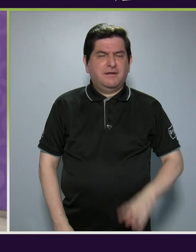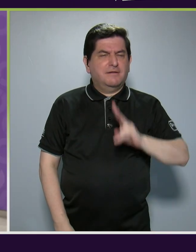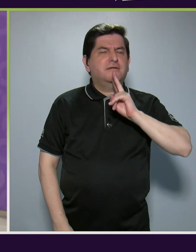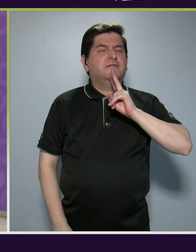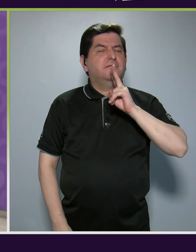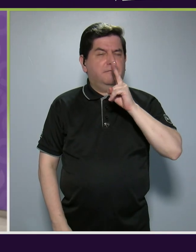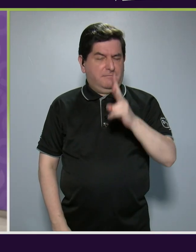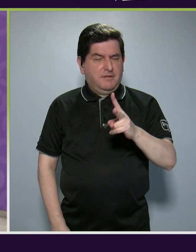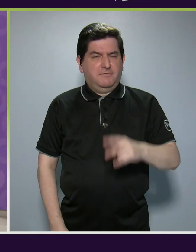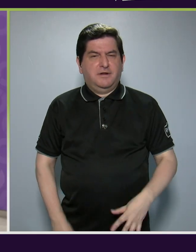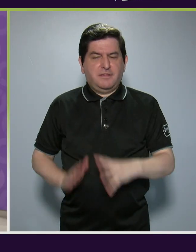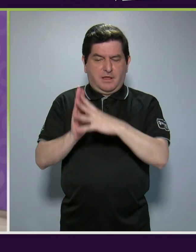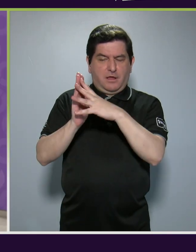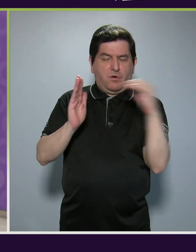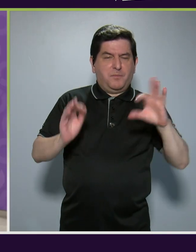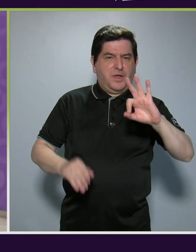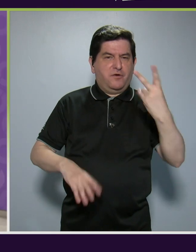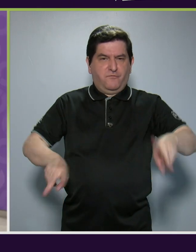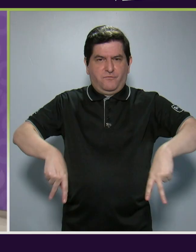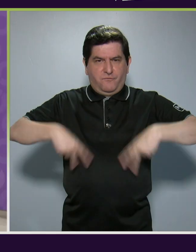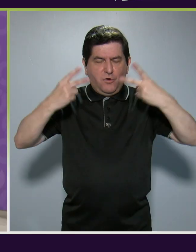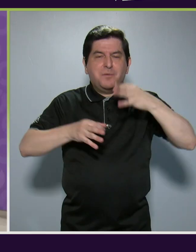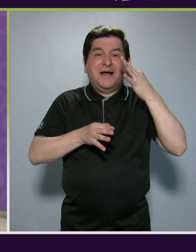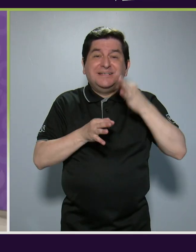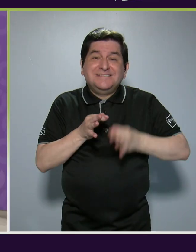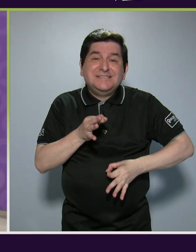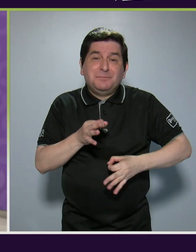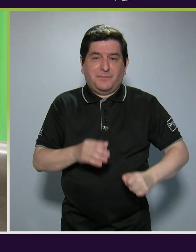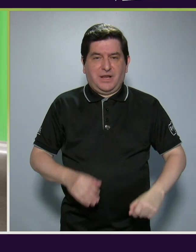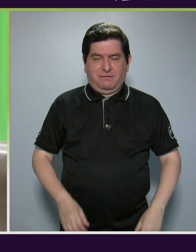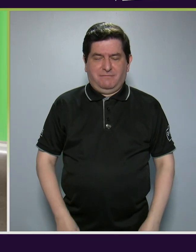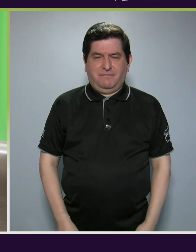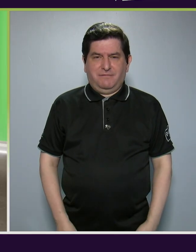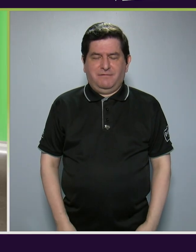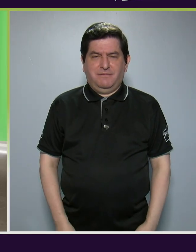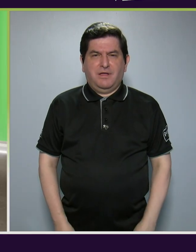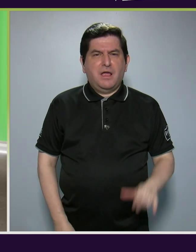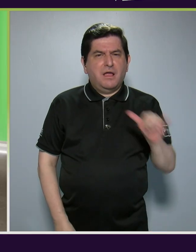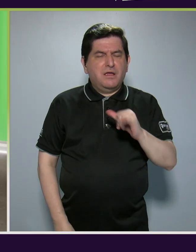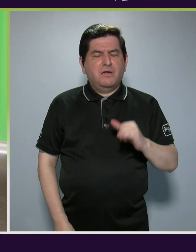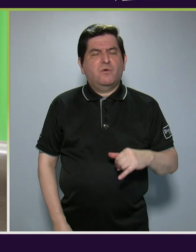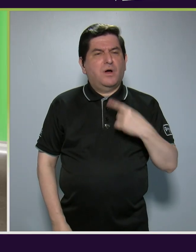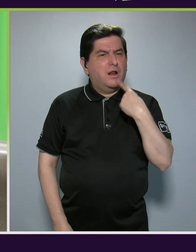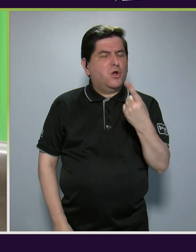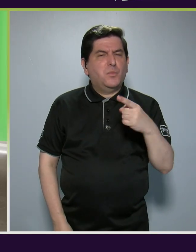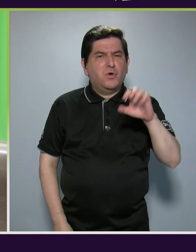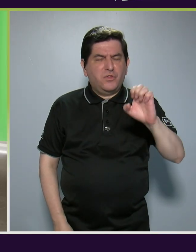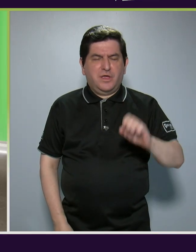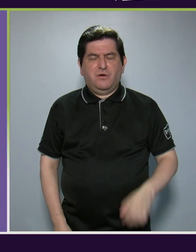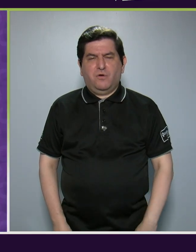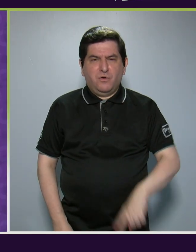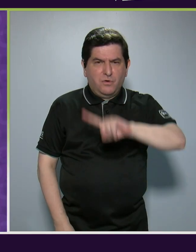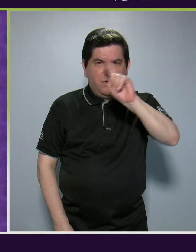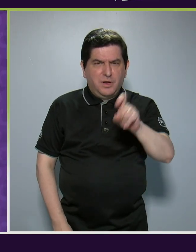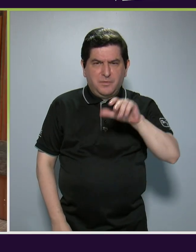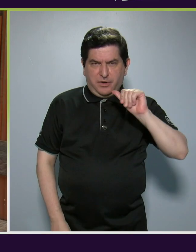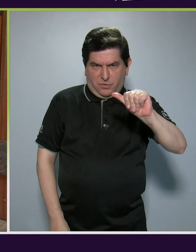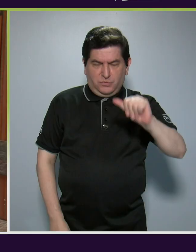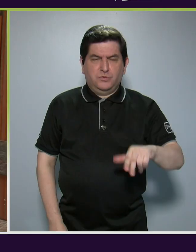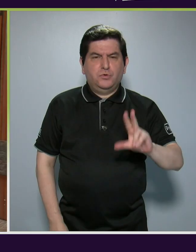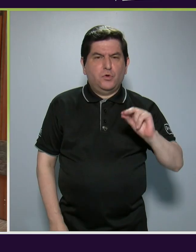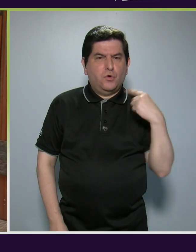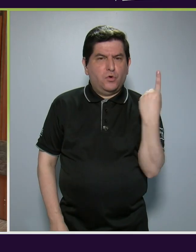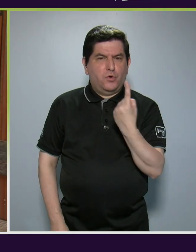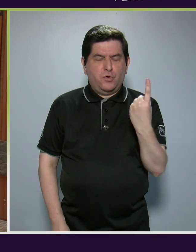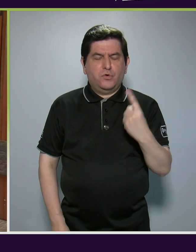realmente copiar ese estilo de vida simple. Claro, porque también, Agustín, como lo decía Emiliana, no es solo una